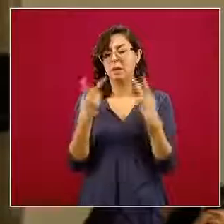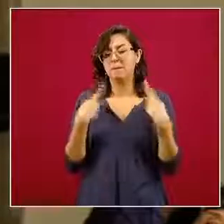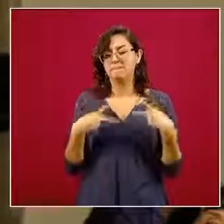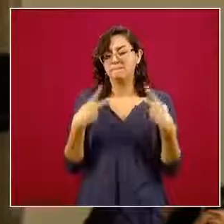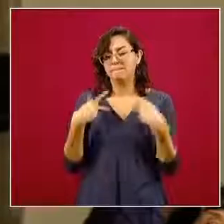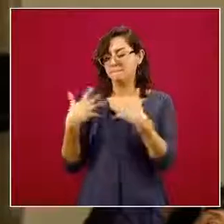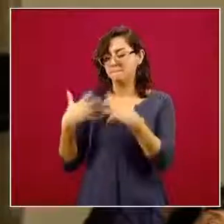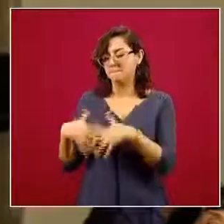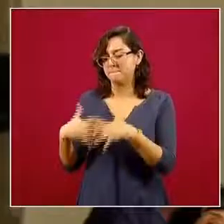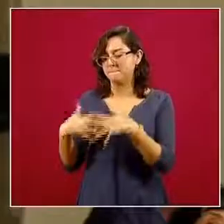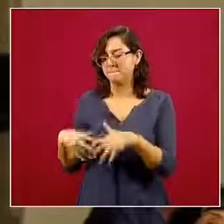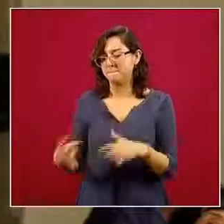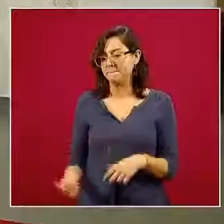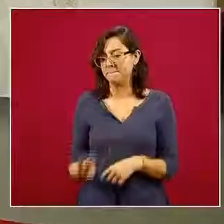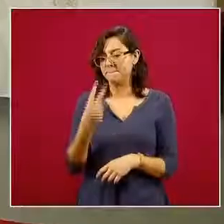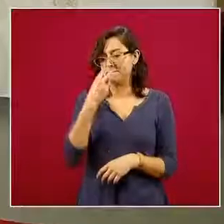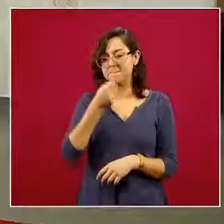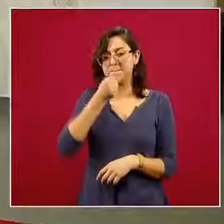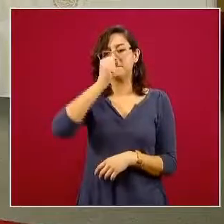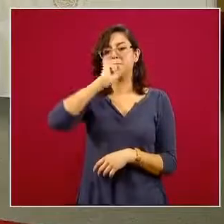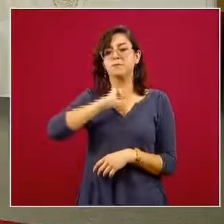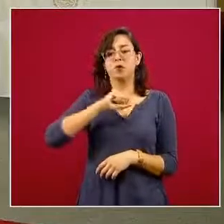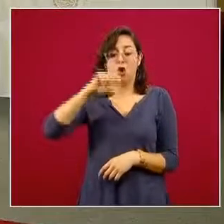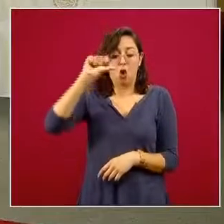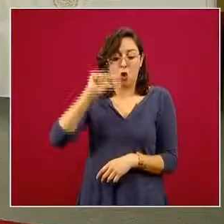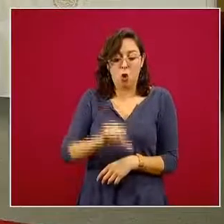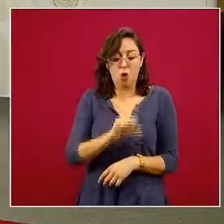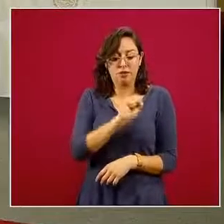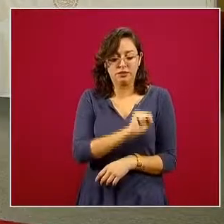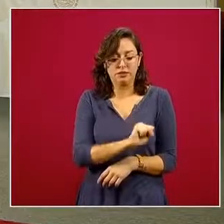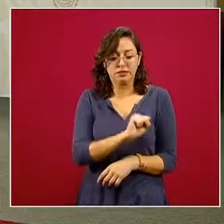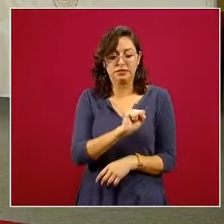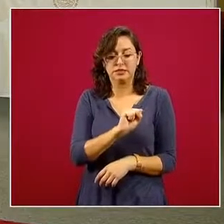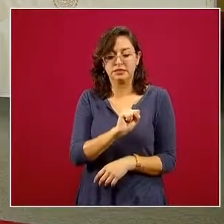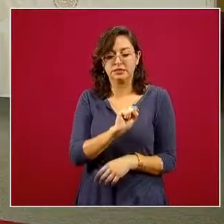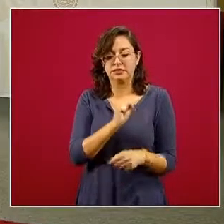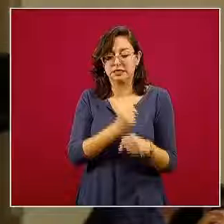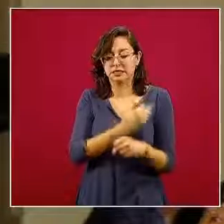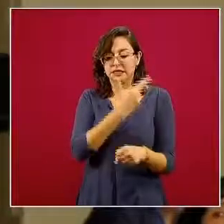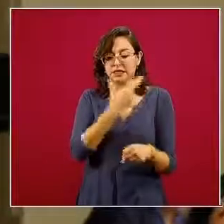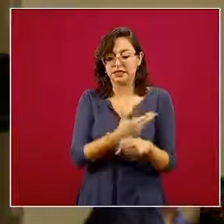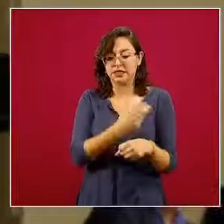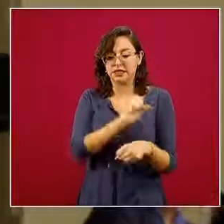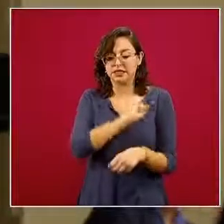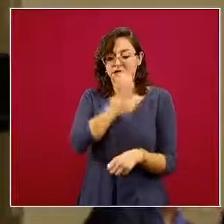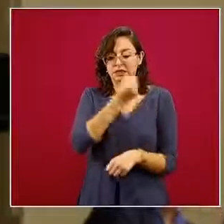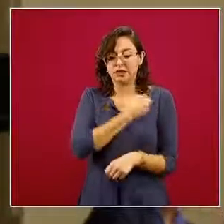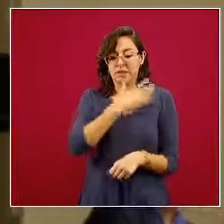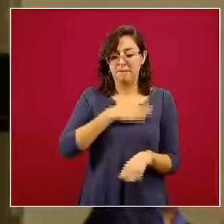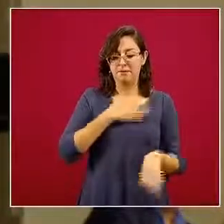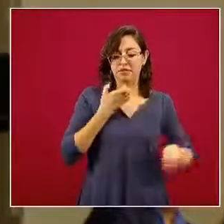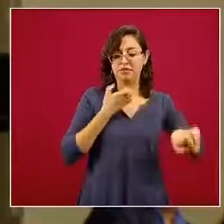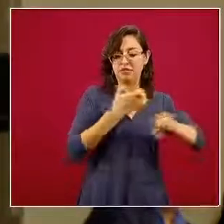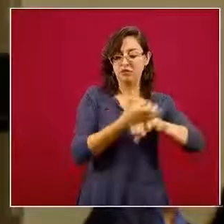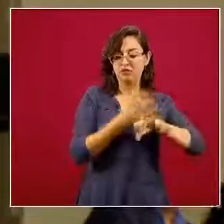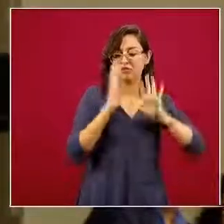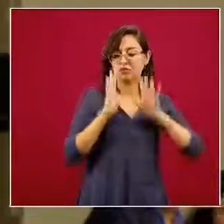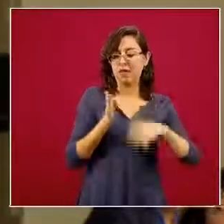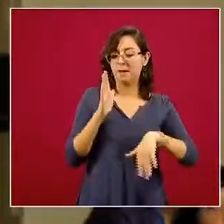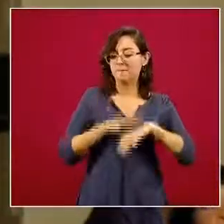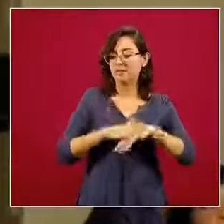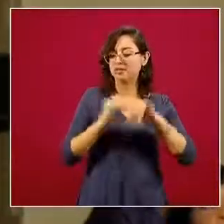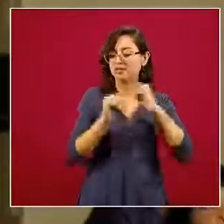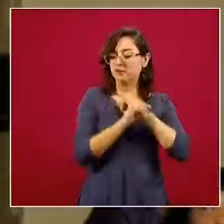están intubadas. Casualmente, hoy la Secretaría de Salud de mi estado presenta un informe un poco más detallado en donde habla de casos activos,